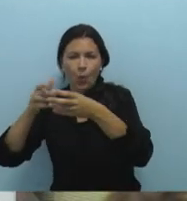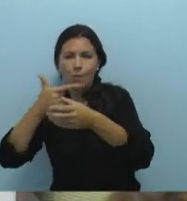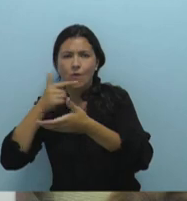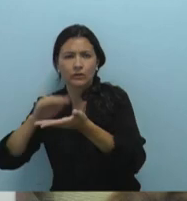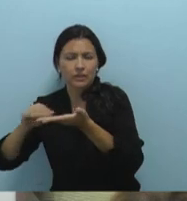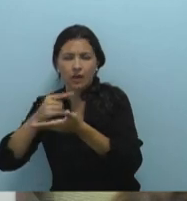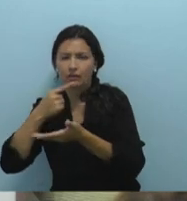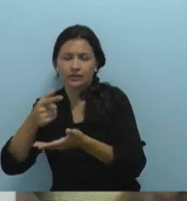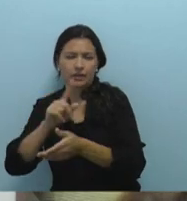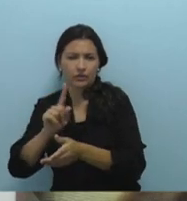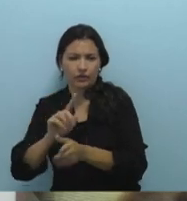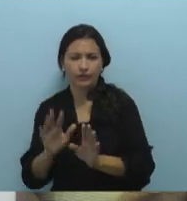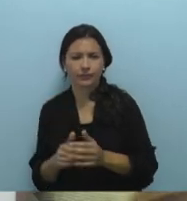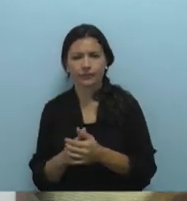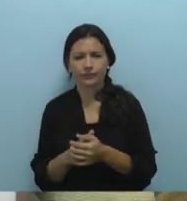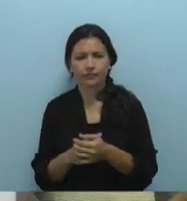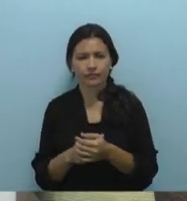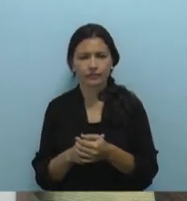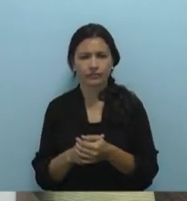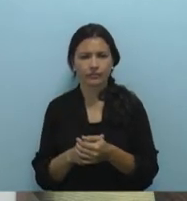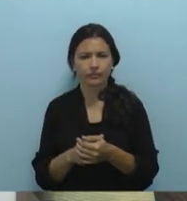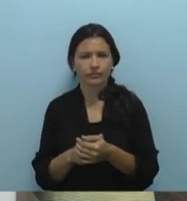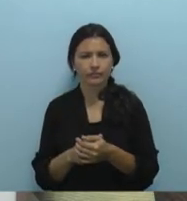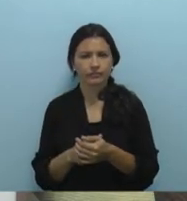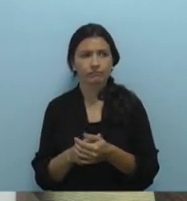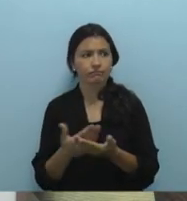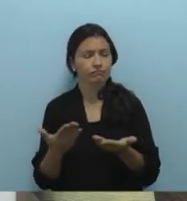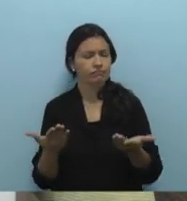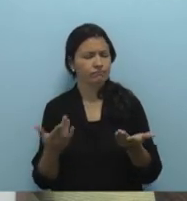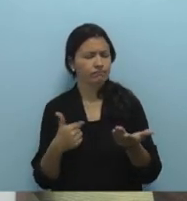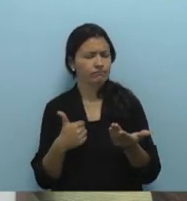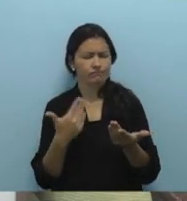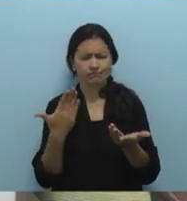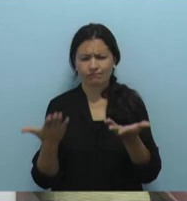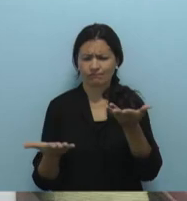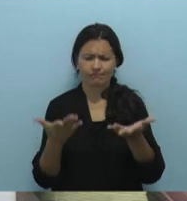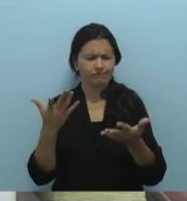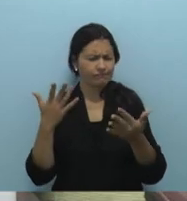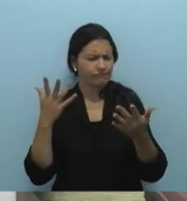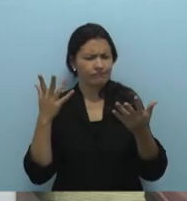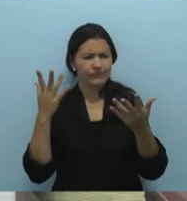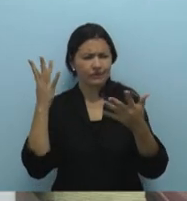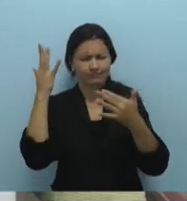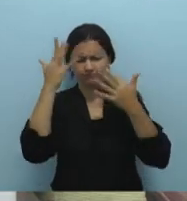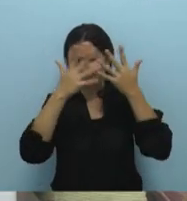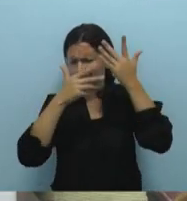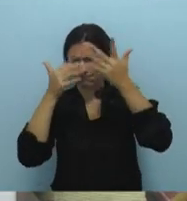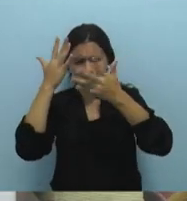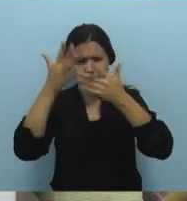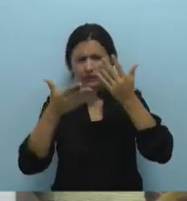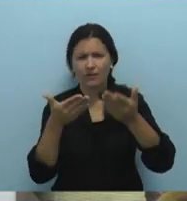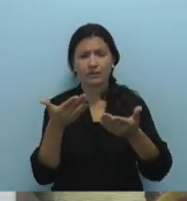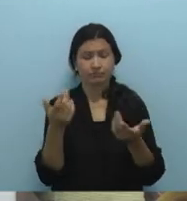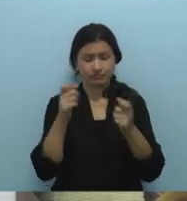el desafuero es el propio Traferri. Y uno que quizás no sabe la trama y la sucesión de hechos, se